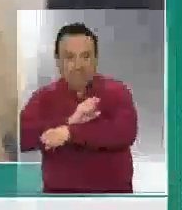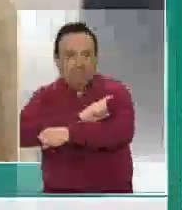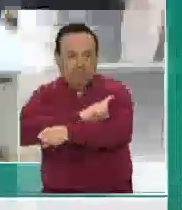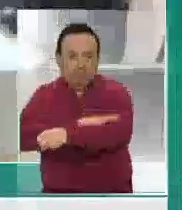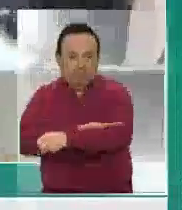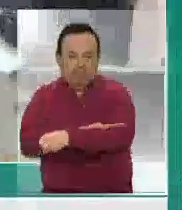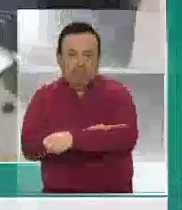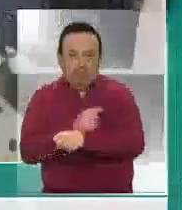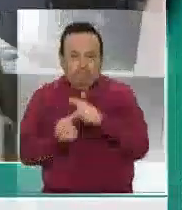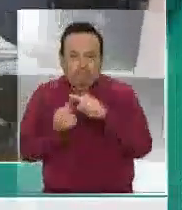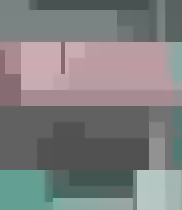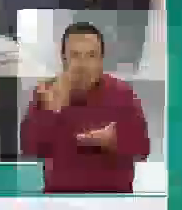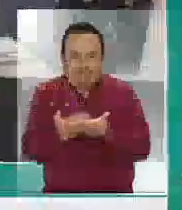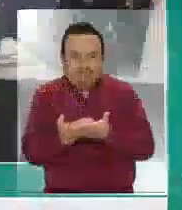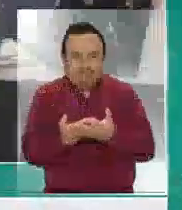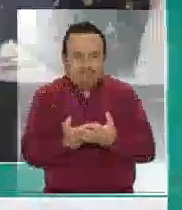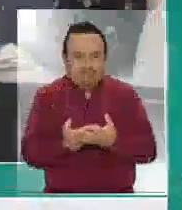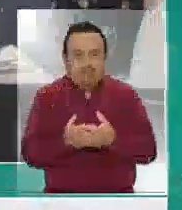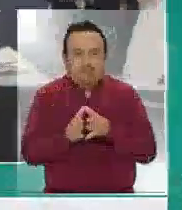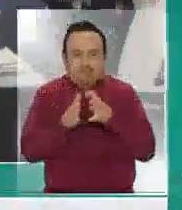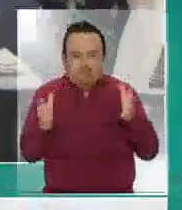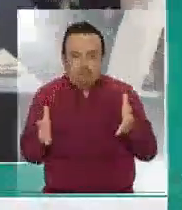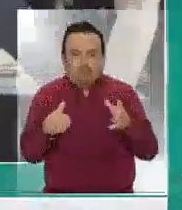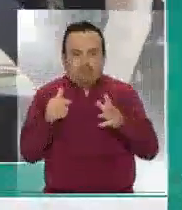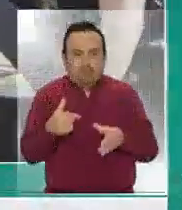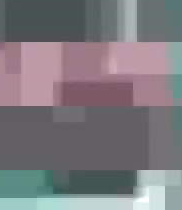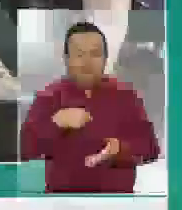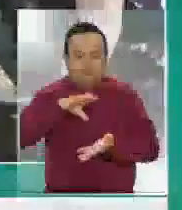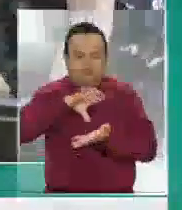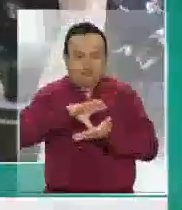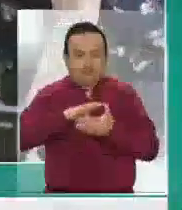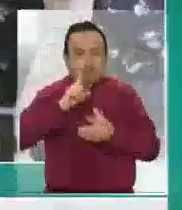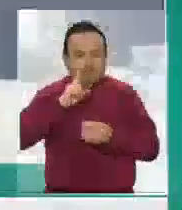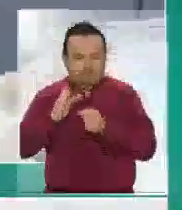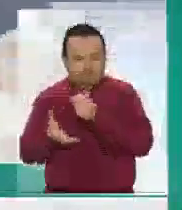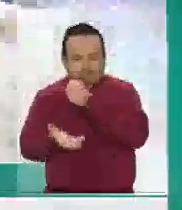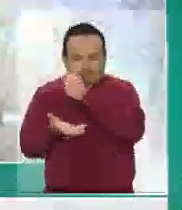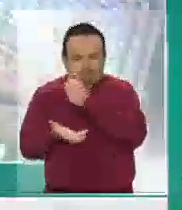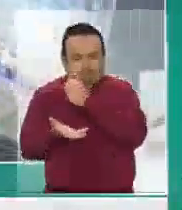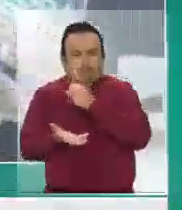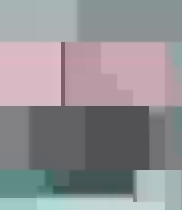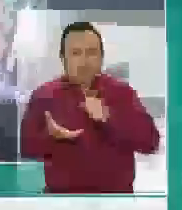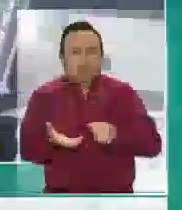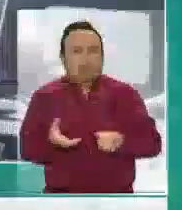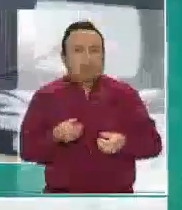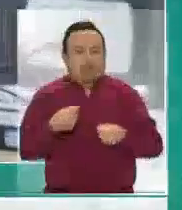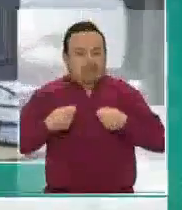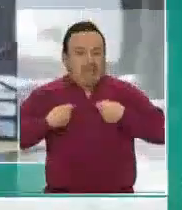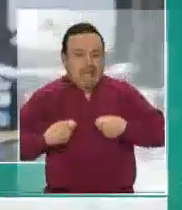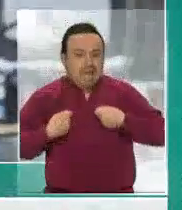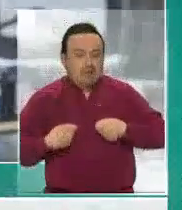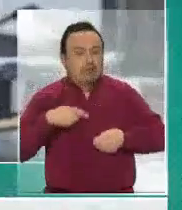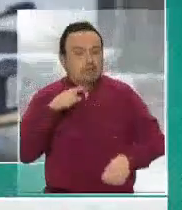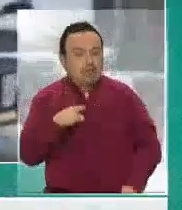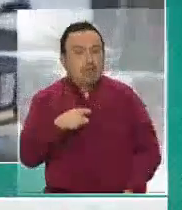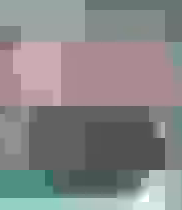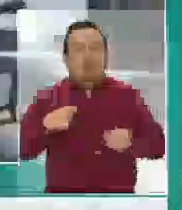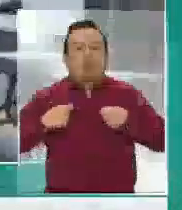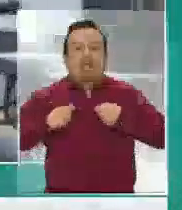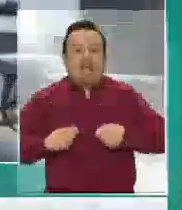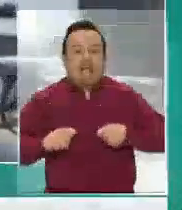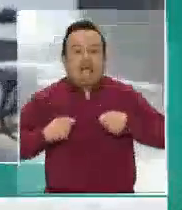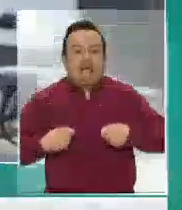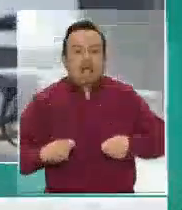bastante inédito, es bastante grande. Nuestro país tiene la fortaleza fiscal para hacerlo. Estos son gastos, y es bien importante, son gastos que